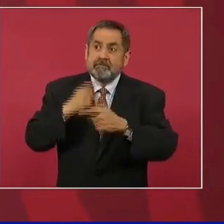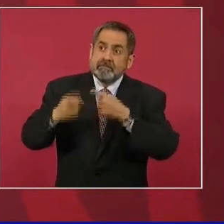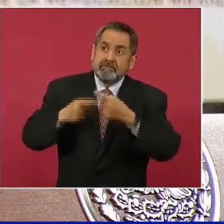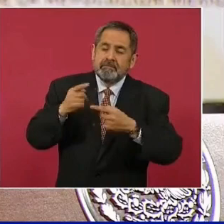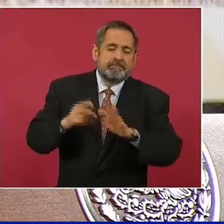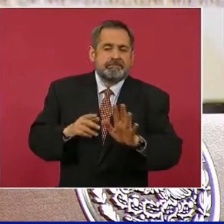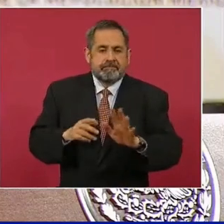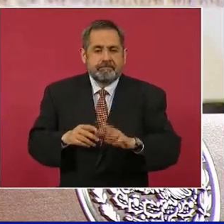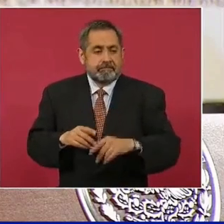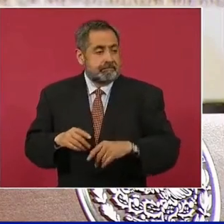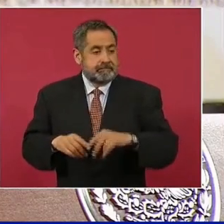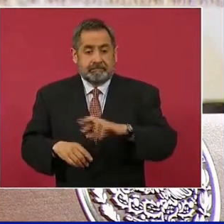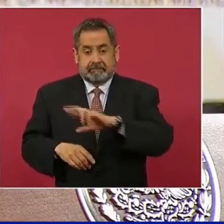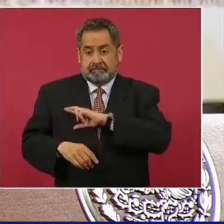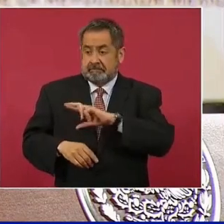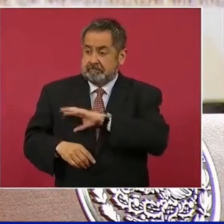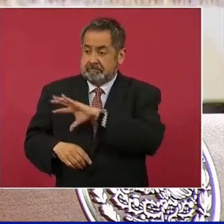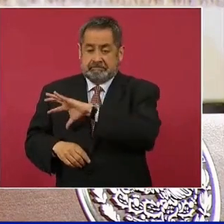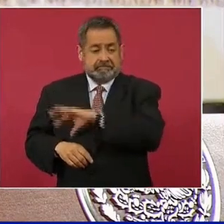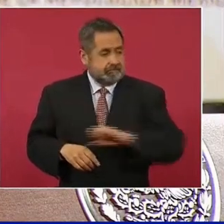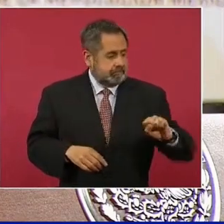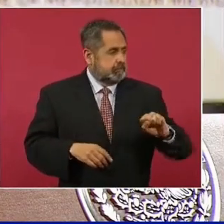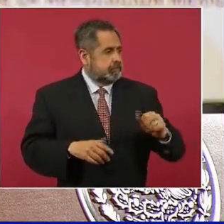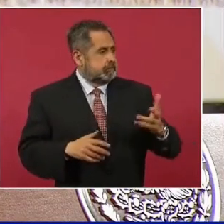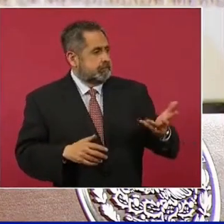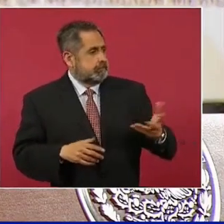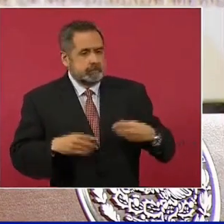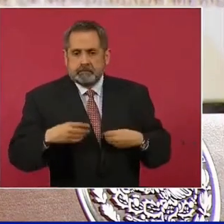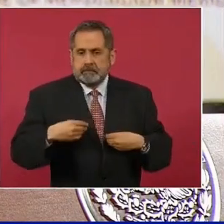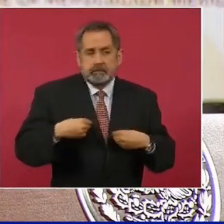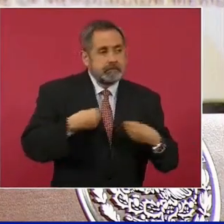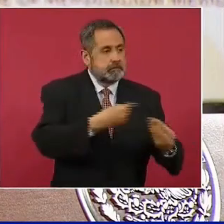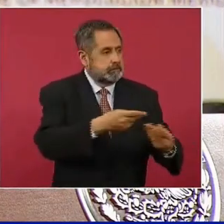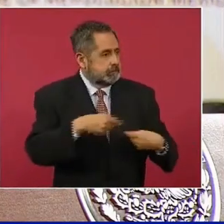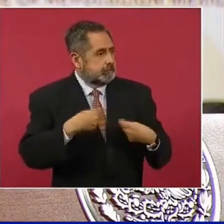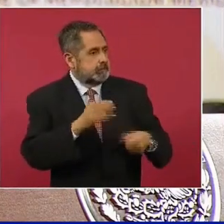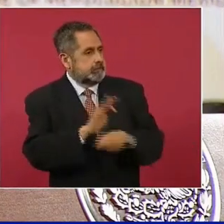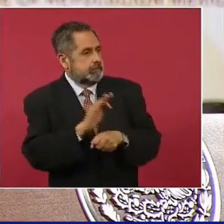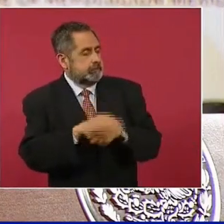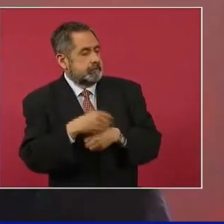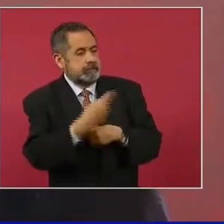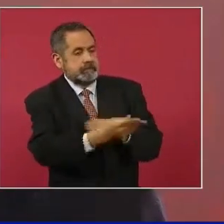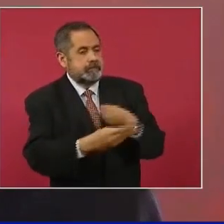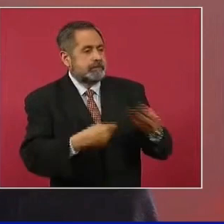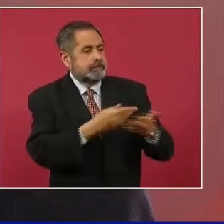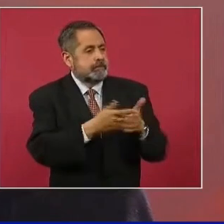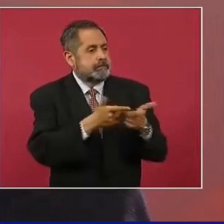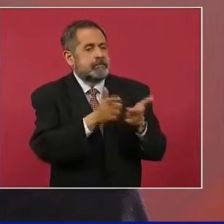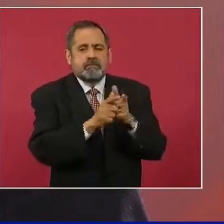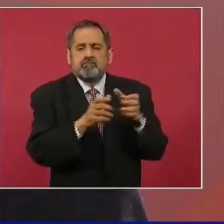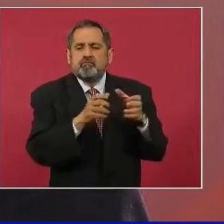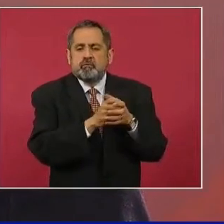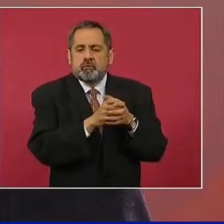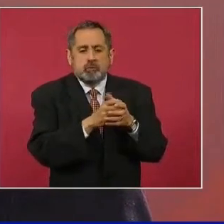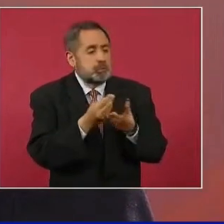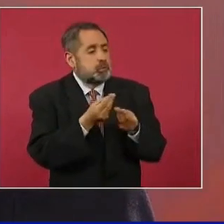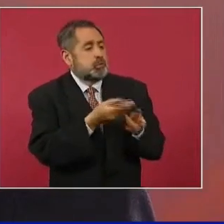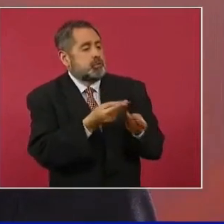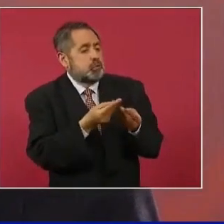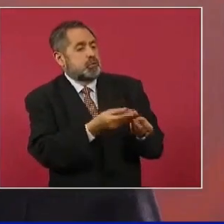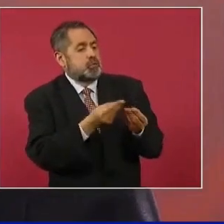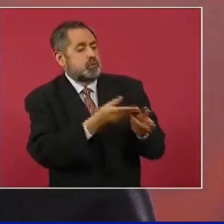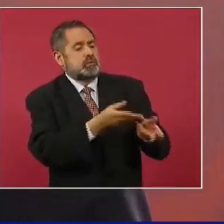el privatizar, el favorecer a las minorías,